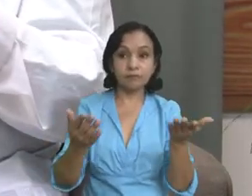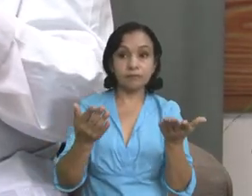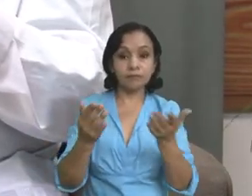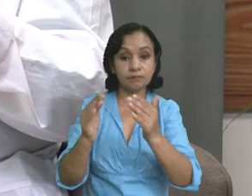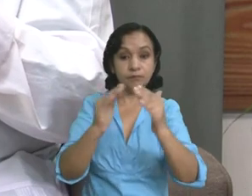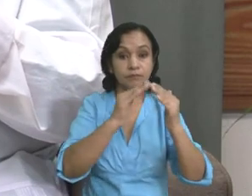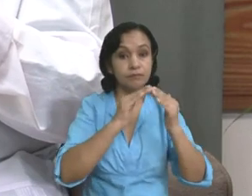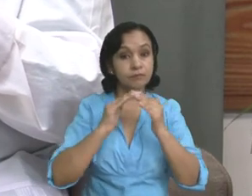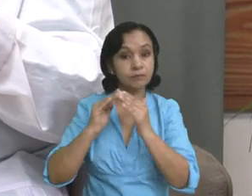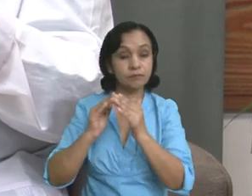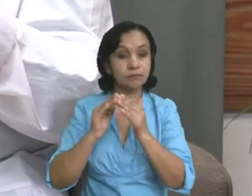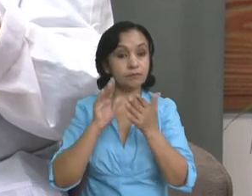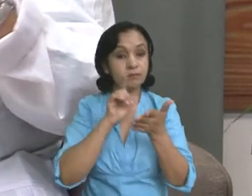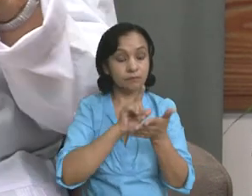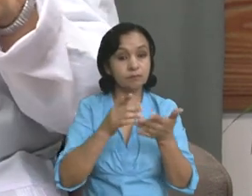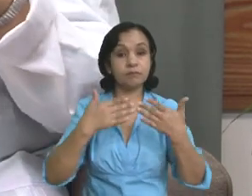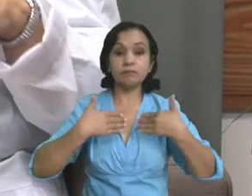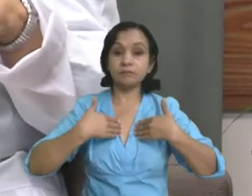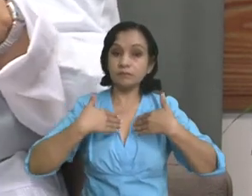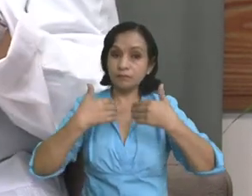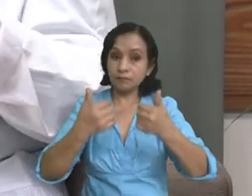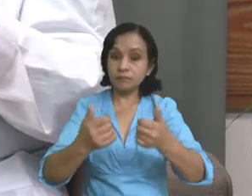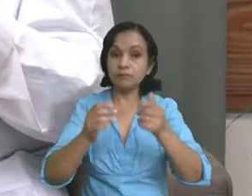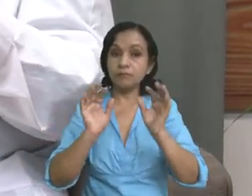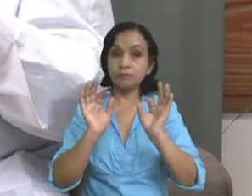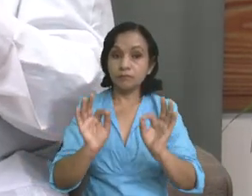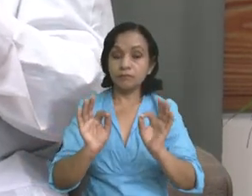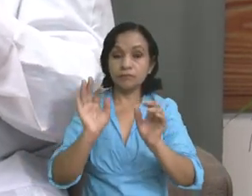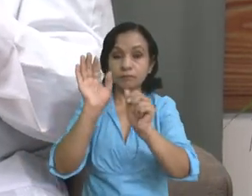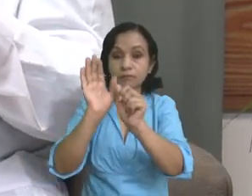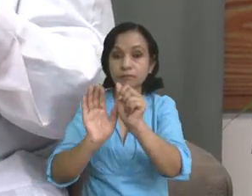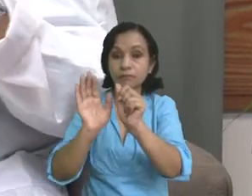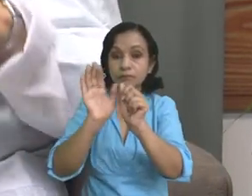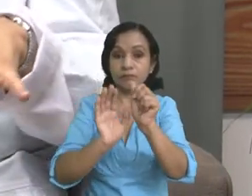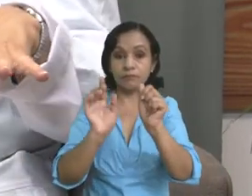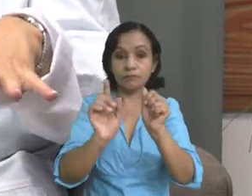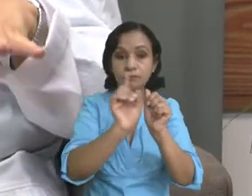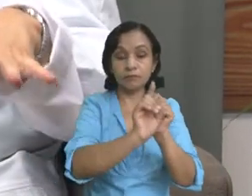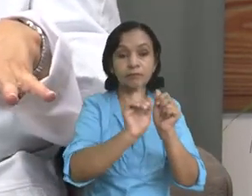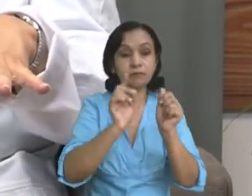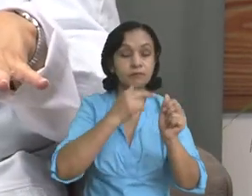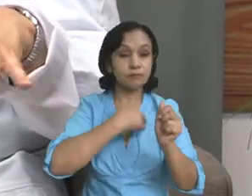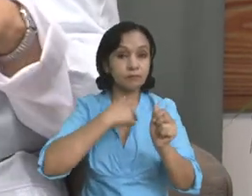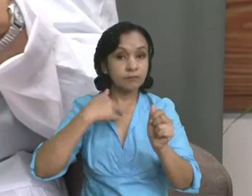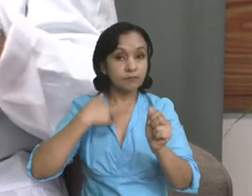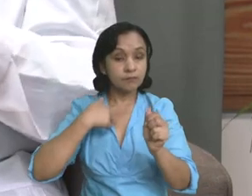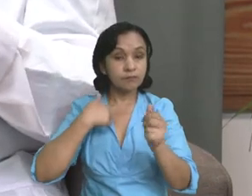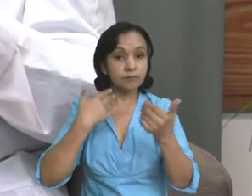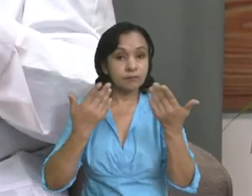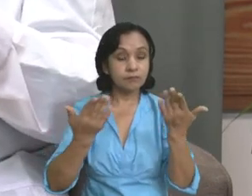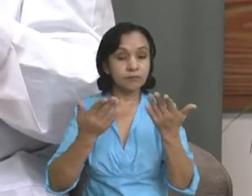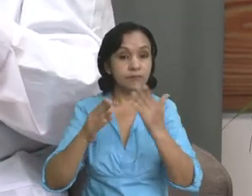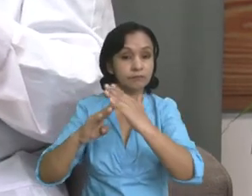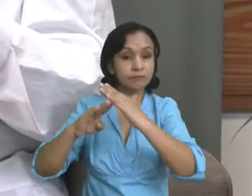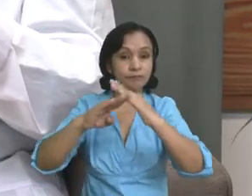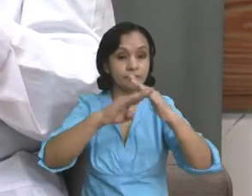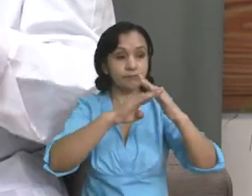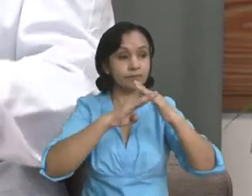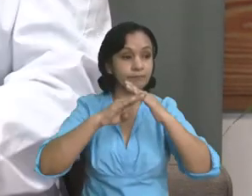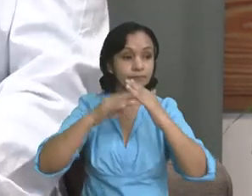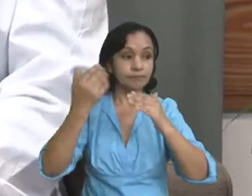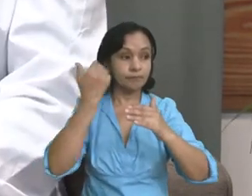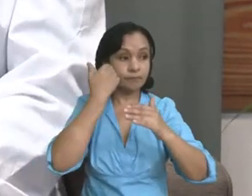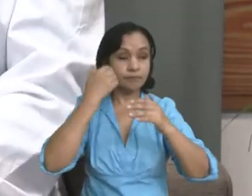comunidad sea una comunidad sana. Entonces, cada uno de nosotros realmente tenemos un papel en el enfrentamiento a esta